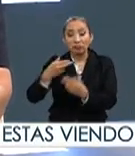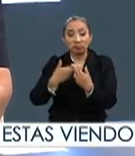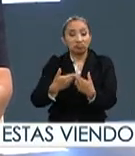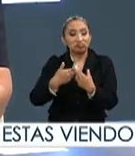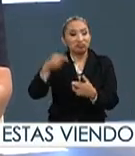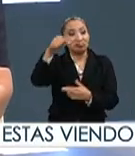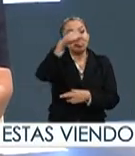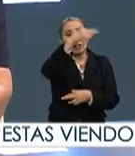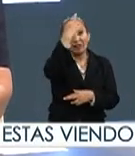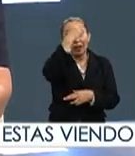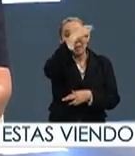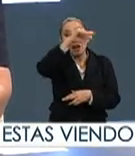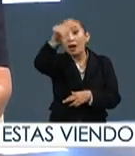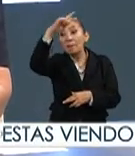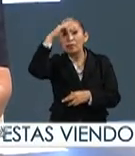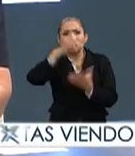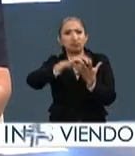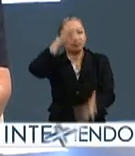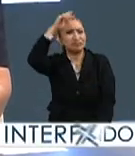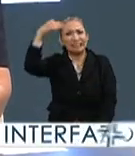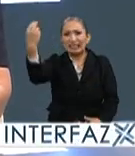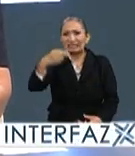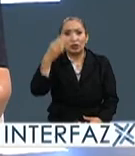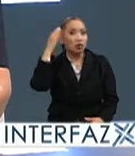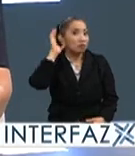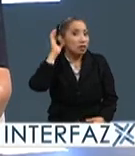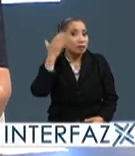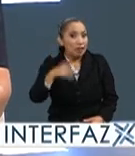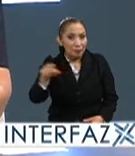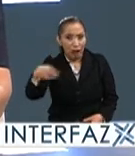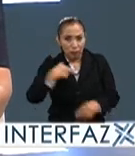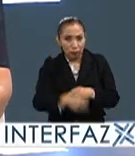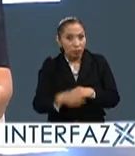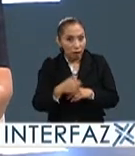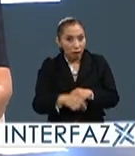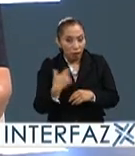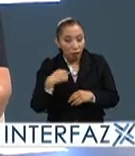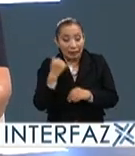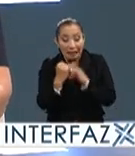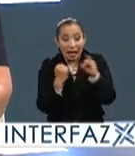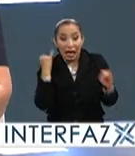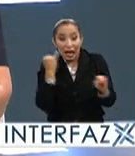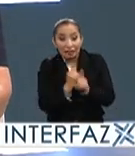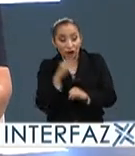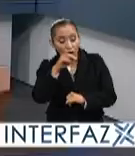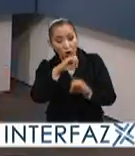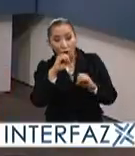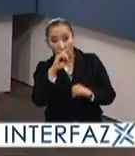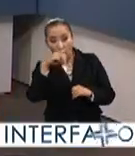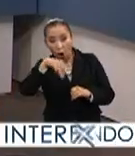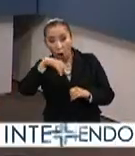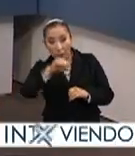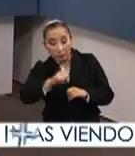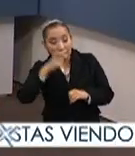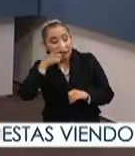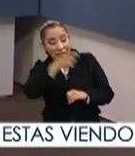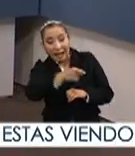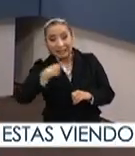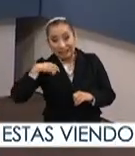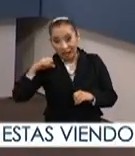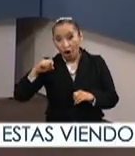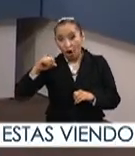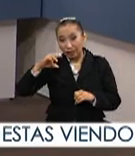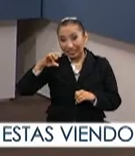de enfermeras en el país es altísima. No sé si ustedes conocen las cifras. ¿No? A nivel internacional, la Organización Mundial de la Salud y la